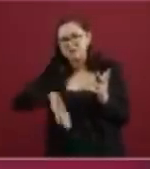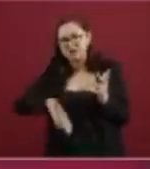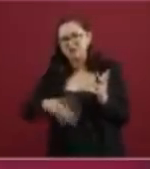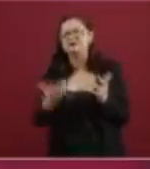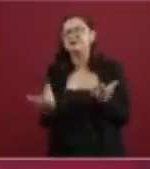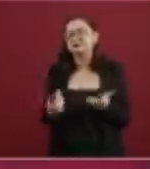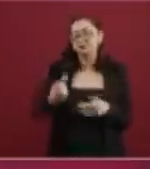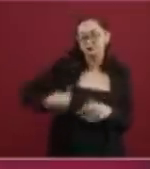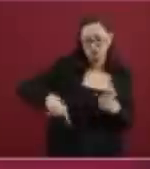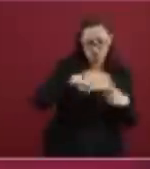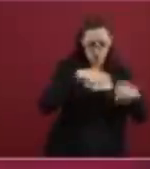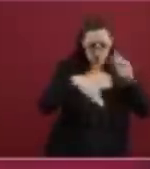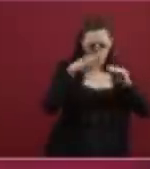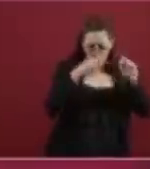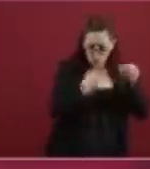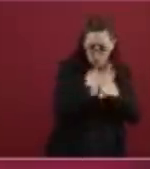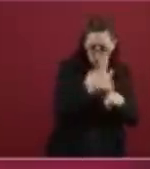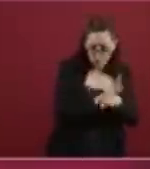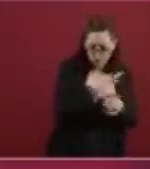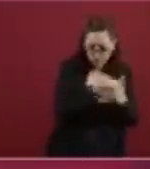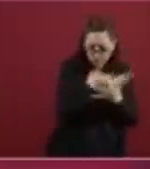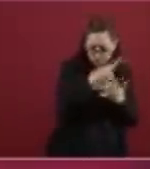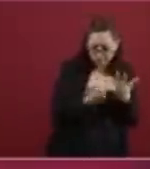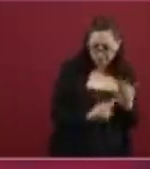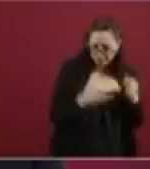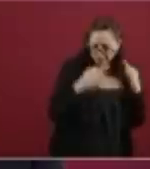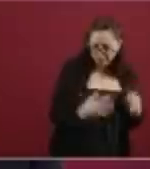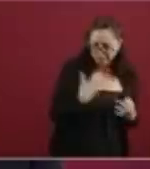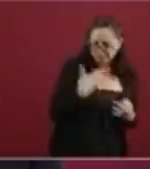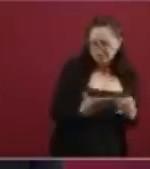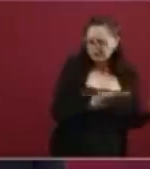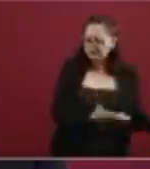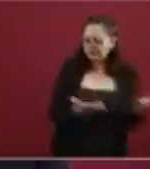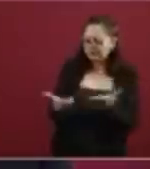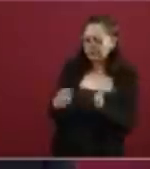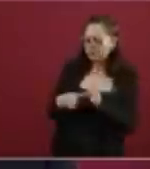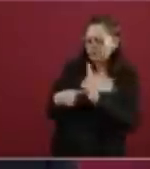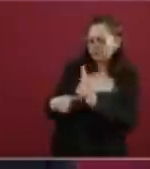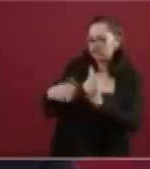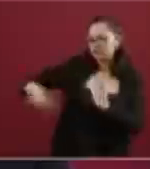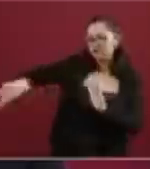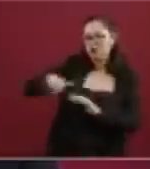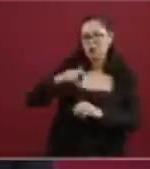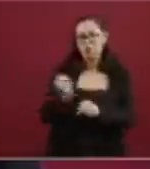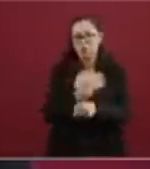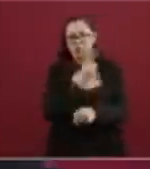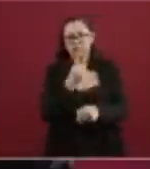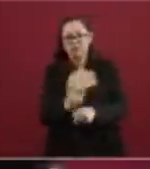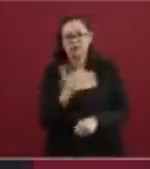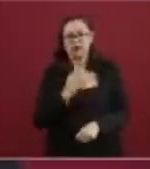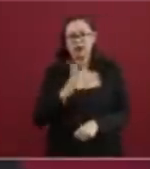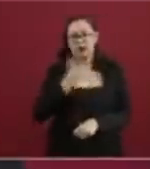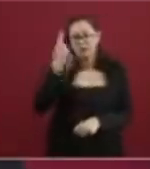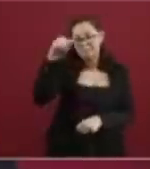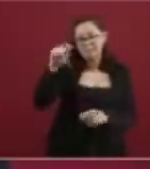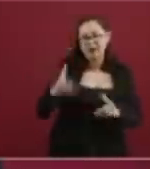cuáles son esas opciones, cómo dar oportunidades a los jóvenes para tomar el camino